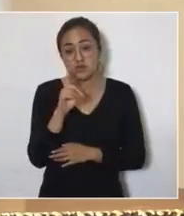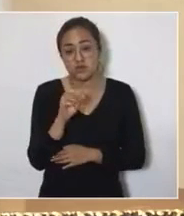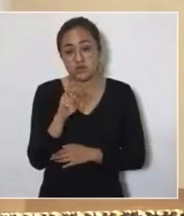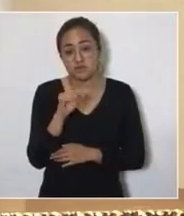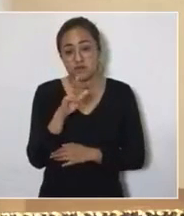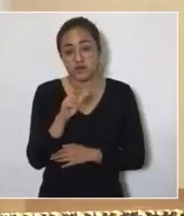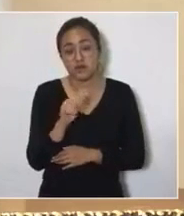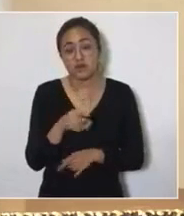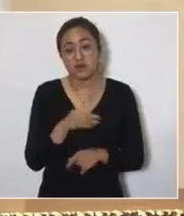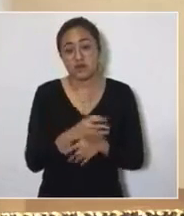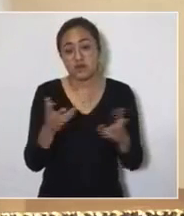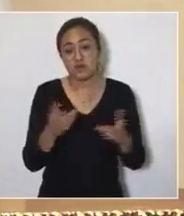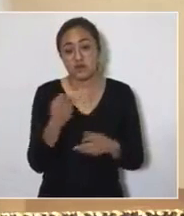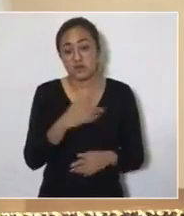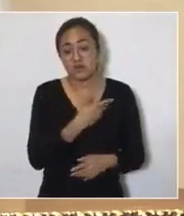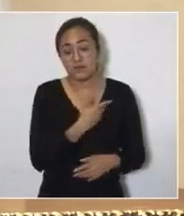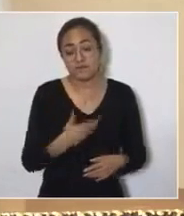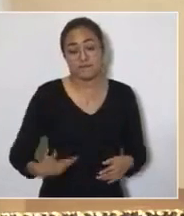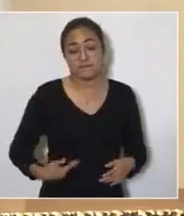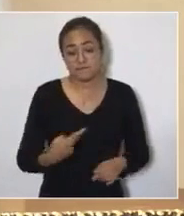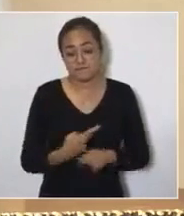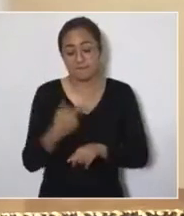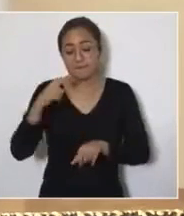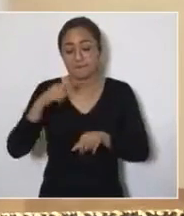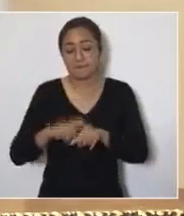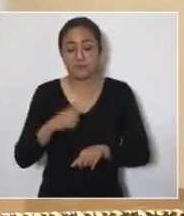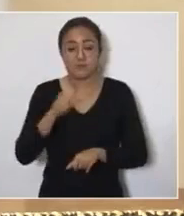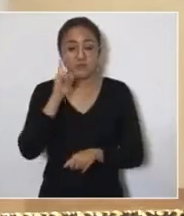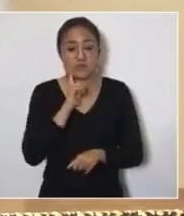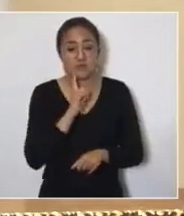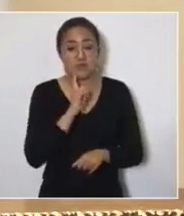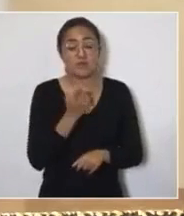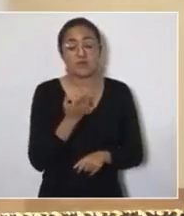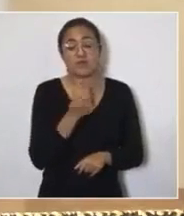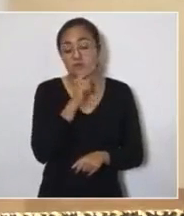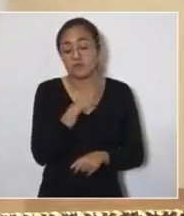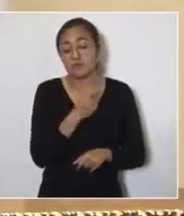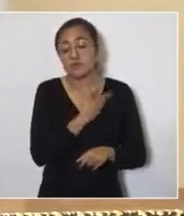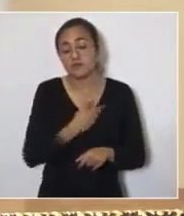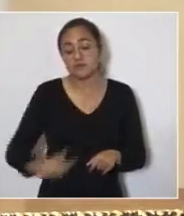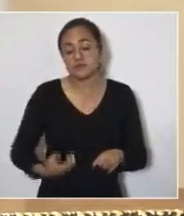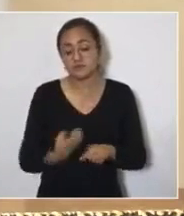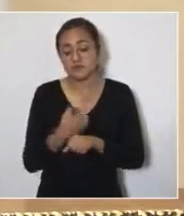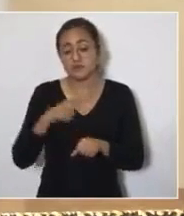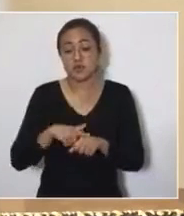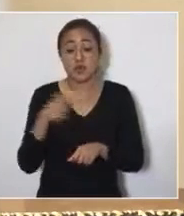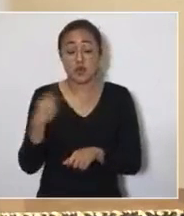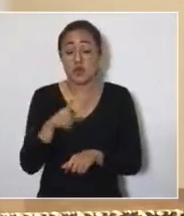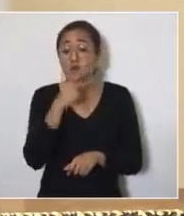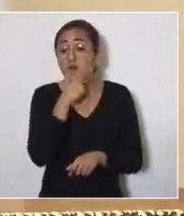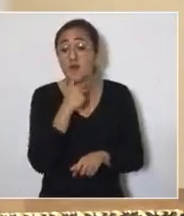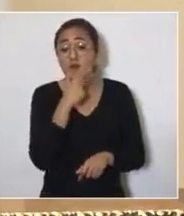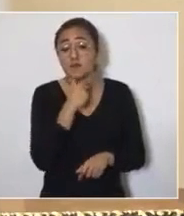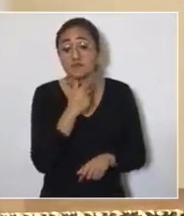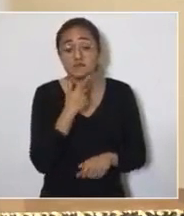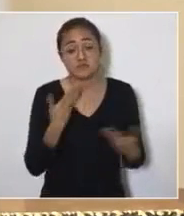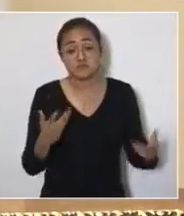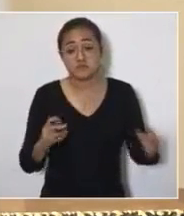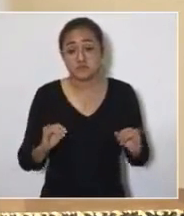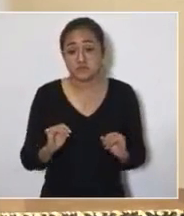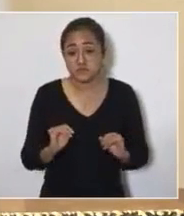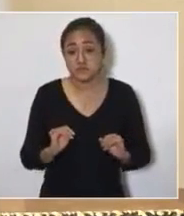y que lo lleva a cabo su presidente nacional la presidenta Estatal el propio Eduardo Rivera sí